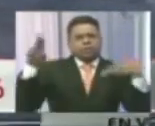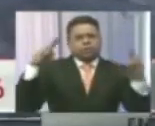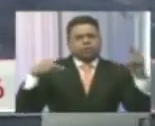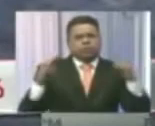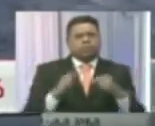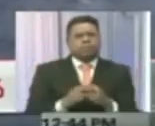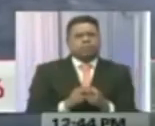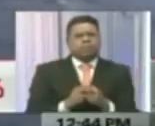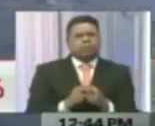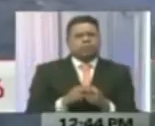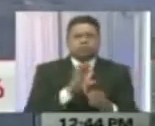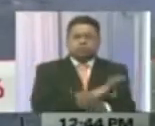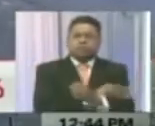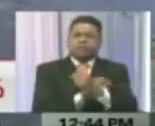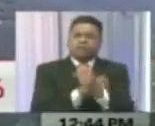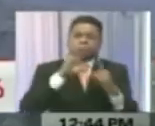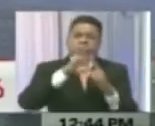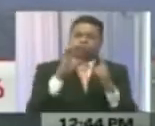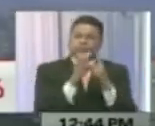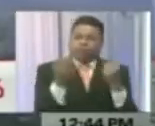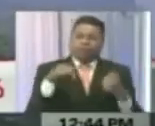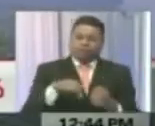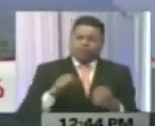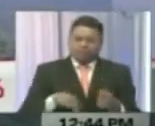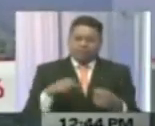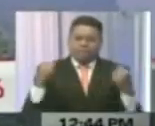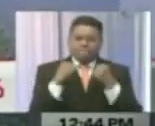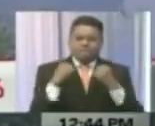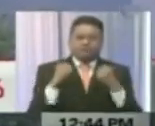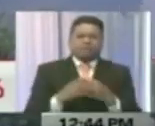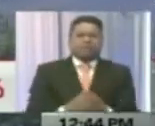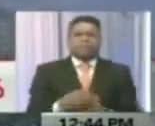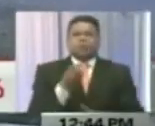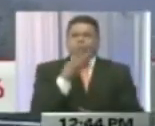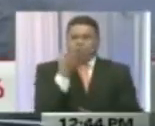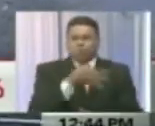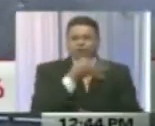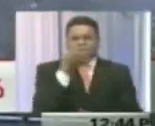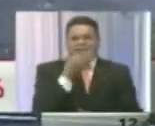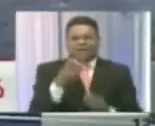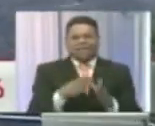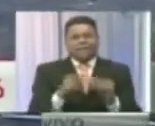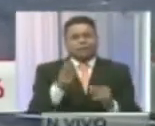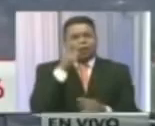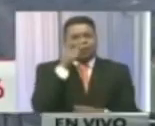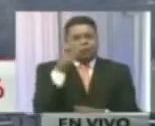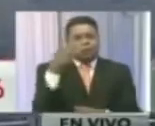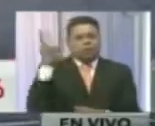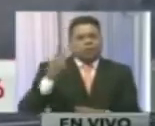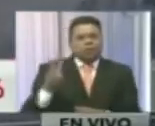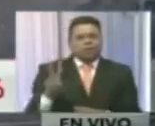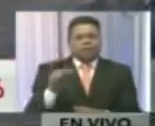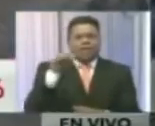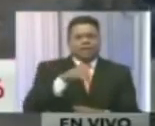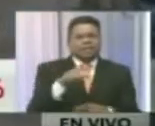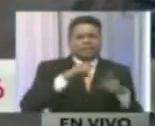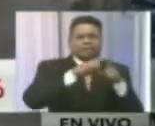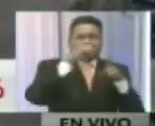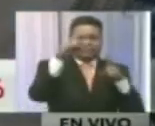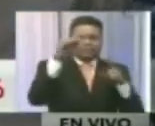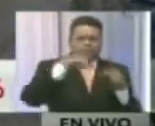fuerza productiva y una fuerza cultural acá en Mérida. Sí, muy buenas tardes al pueblo de Venezuela. Nos encontramos específicamente en la Estación